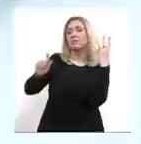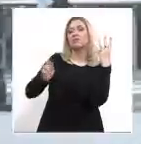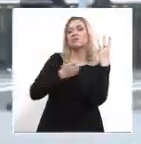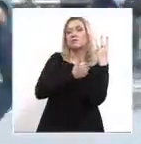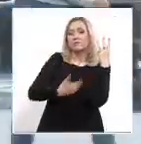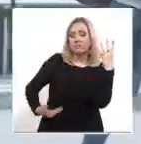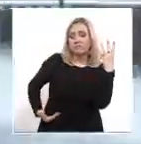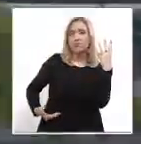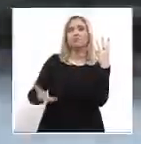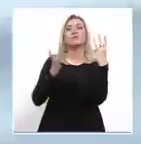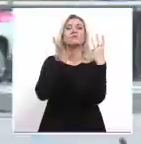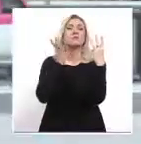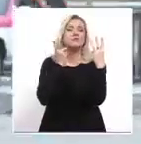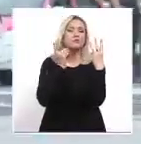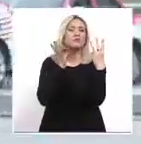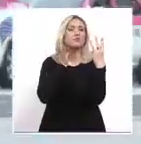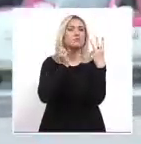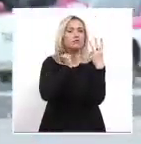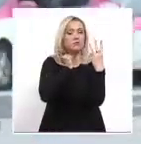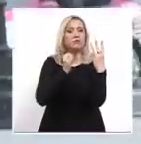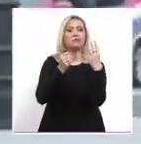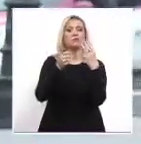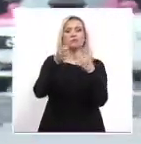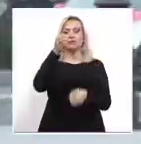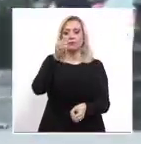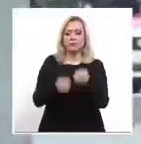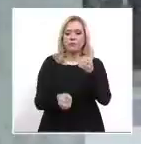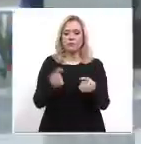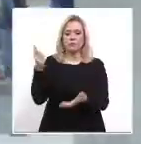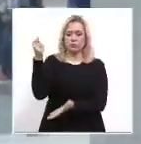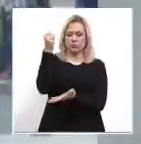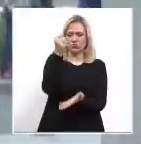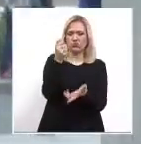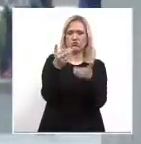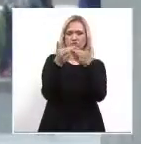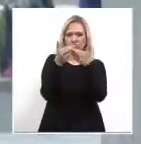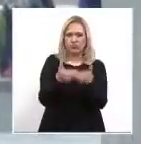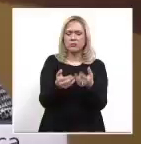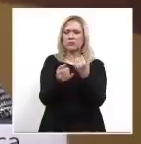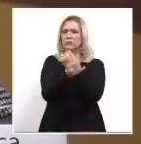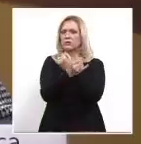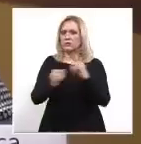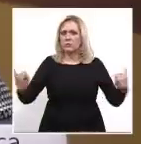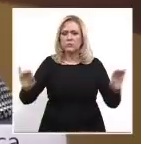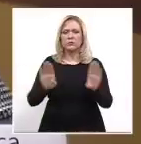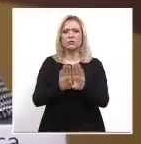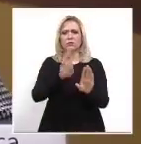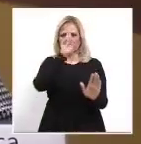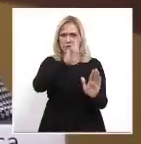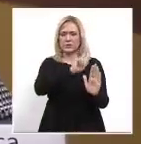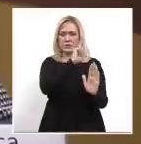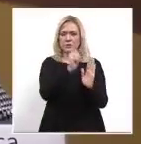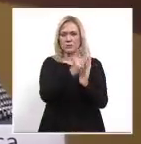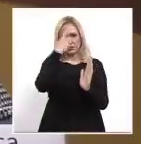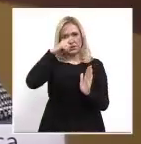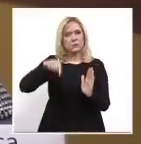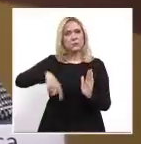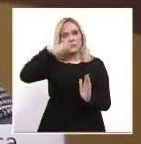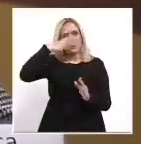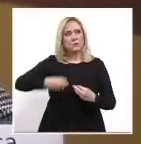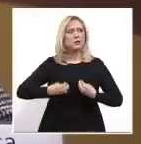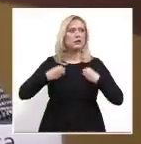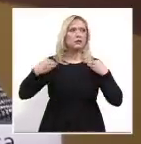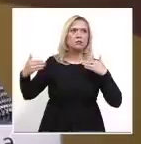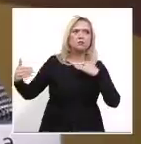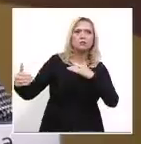con el presupuesto suficiente para fortalecer la democracia, el Estado de Derecho y dirigir el rumbo de nuestro país. Así